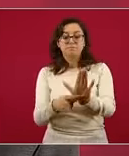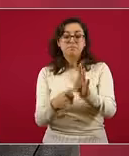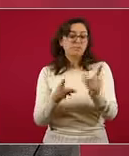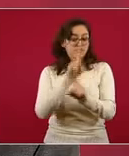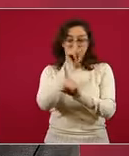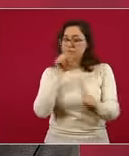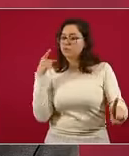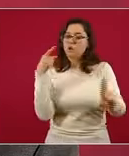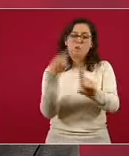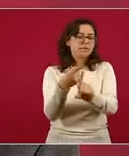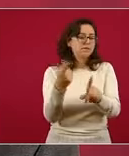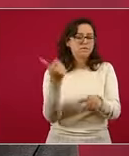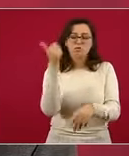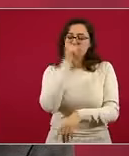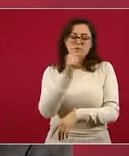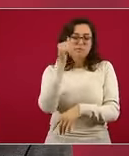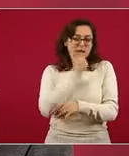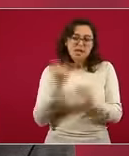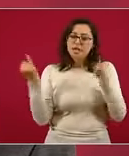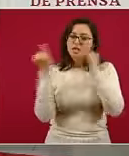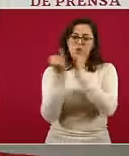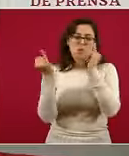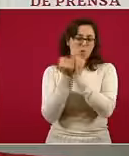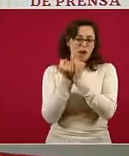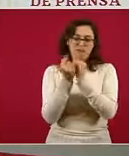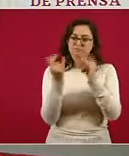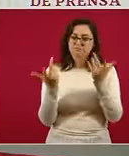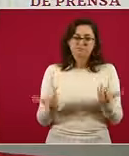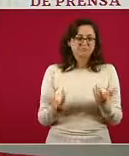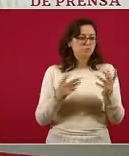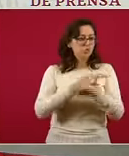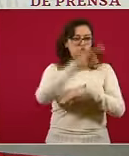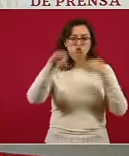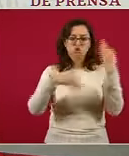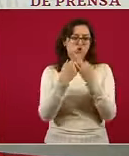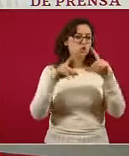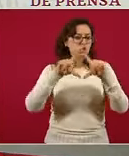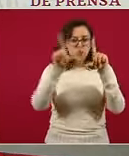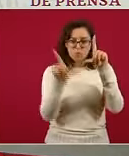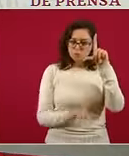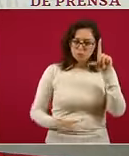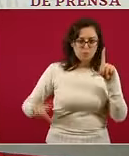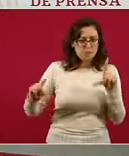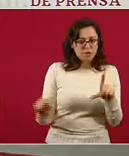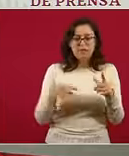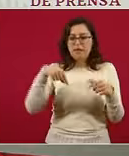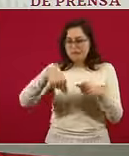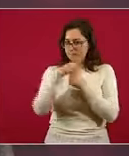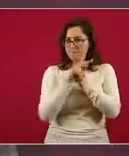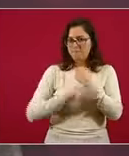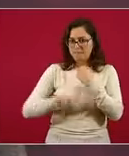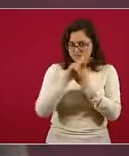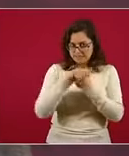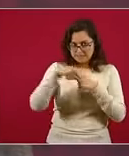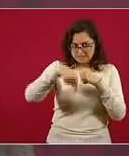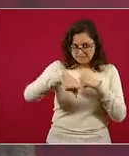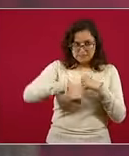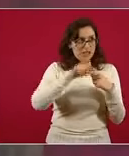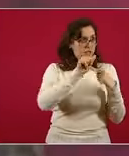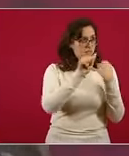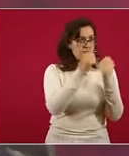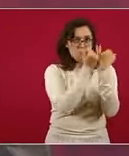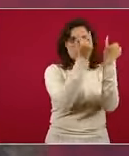los mismos y los mecanismos son los mismos que para la estrategia nacional que usa México y que usan prácticamente todos los